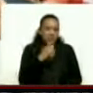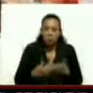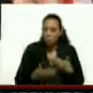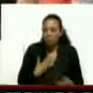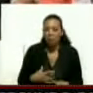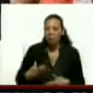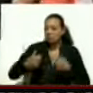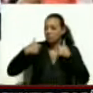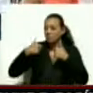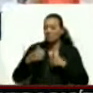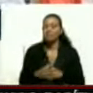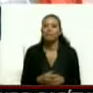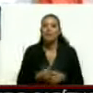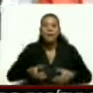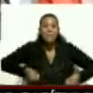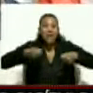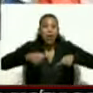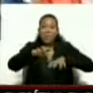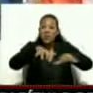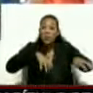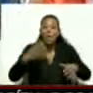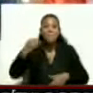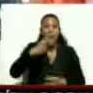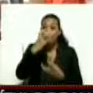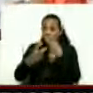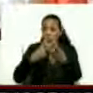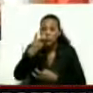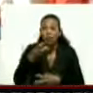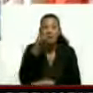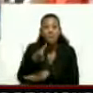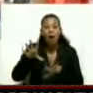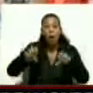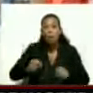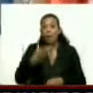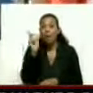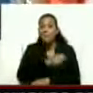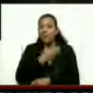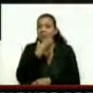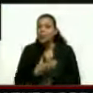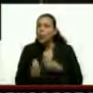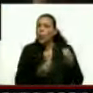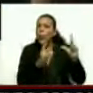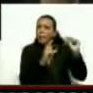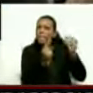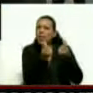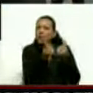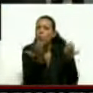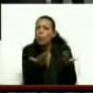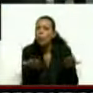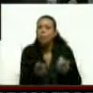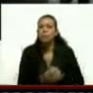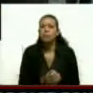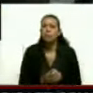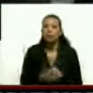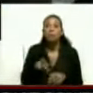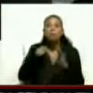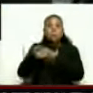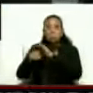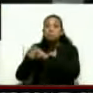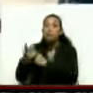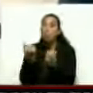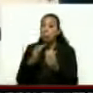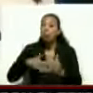encontremos. Este es el mercado mayorista más visitado por los venezolanos en época decembrina. ¿Cómo ves los precios? Bueno,